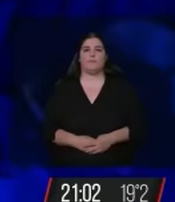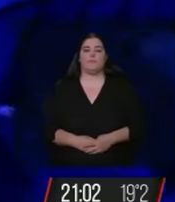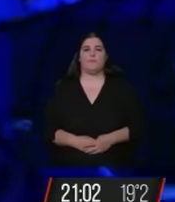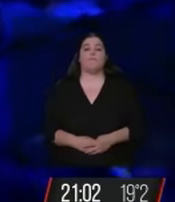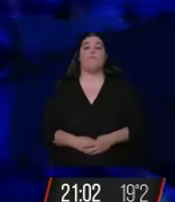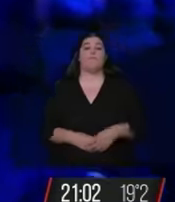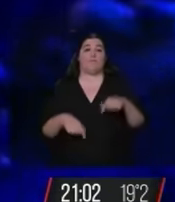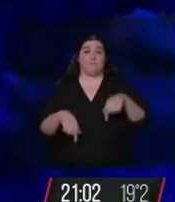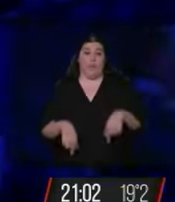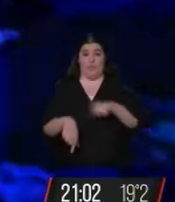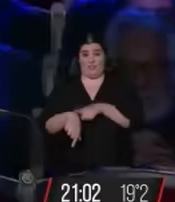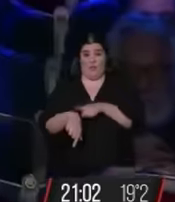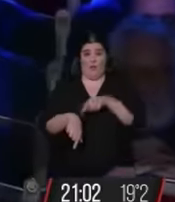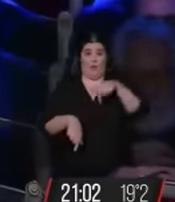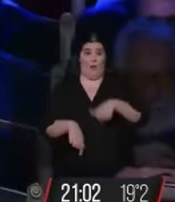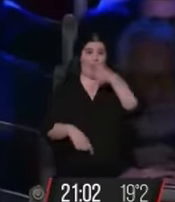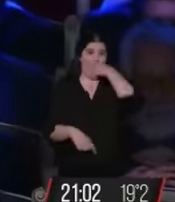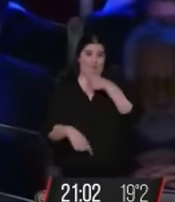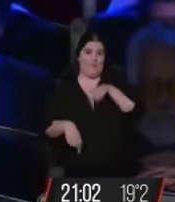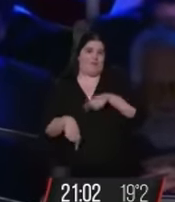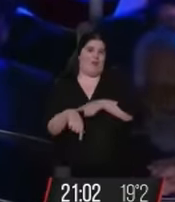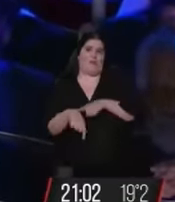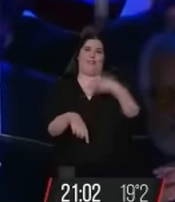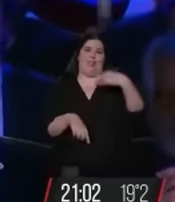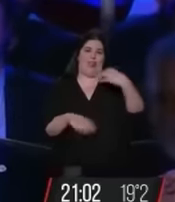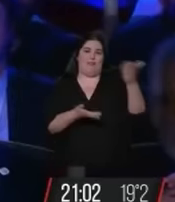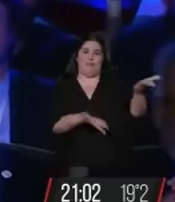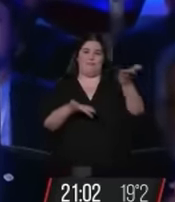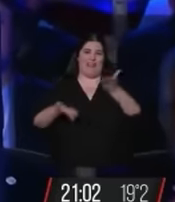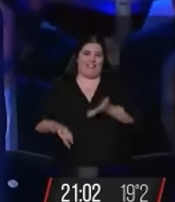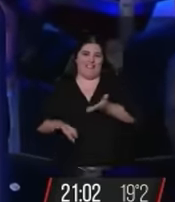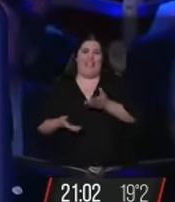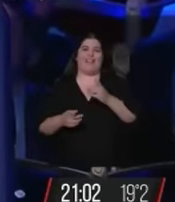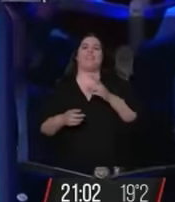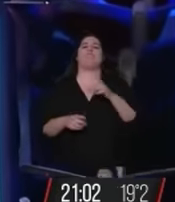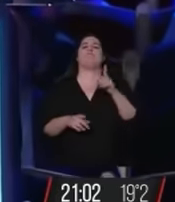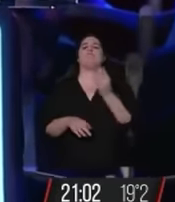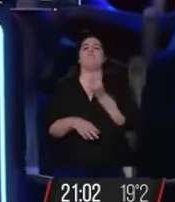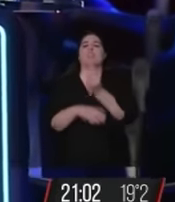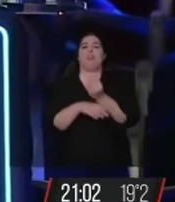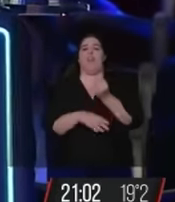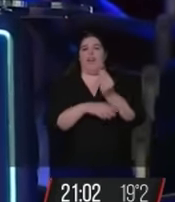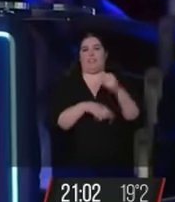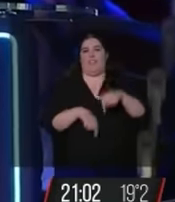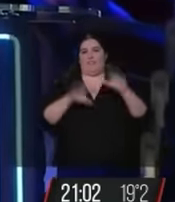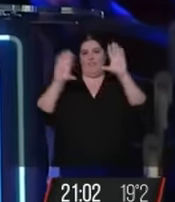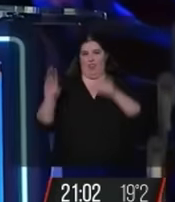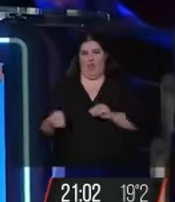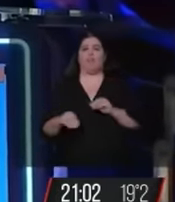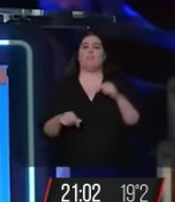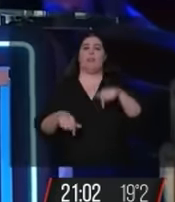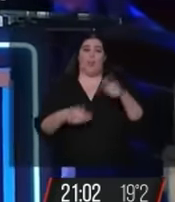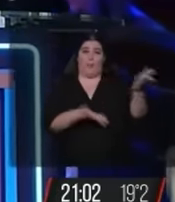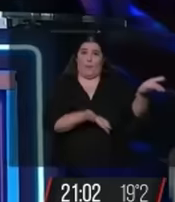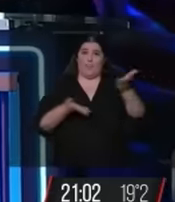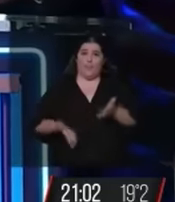Y a esta hora, este domingo, es el momento de presentar a los protagonistas de la noche. Invitamos al